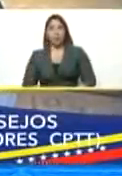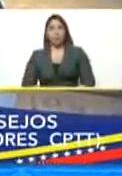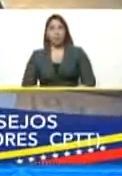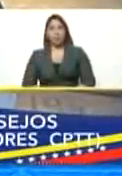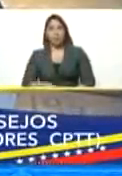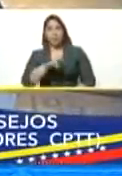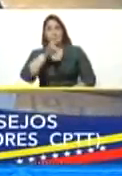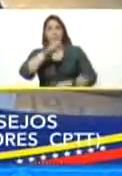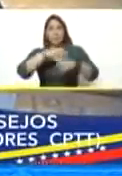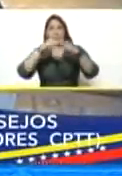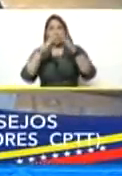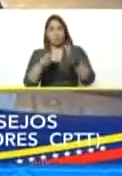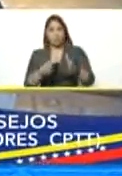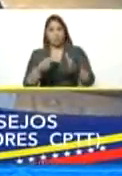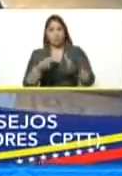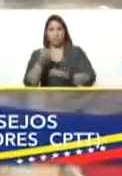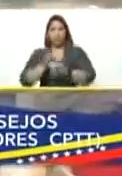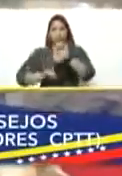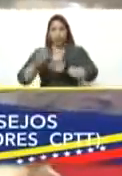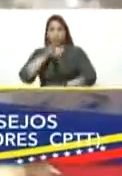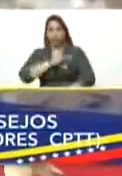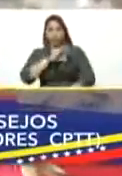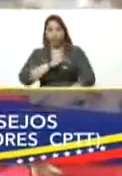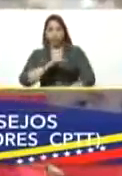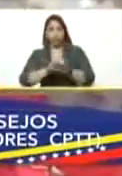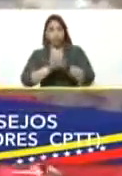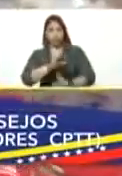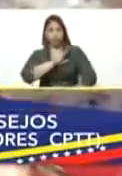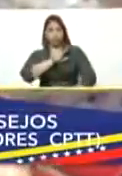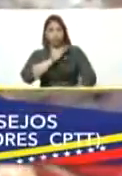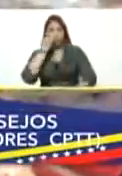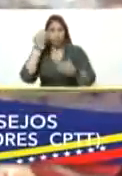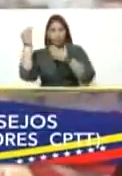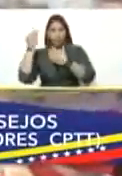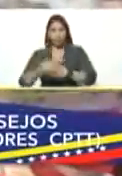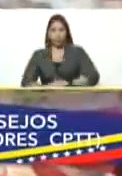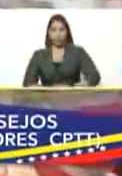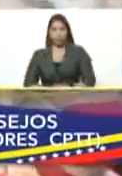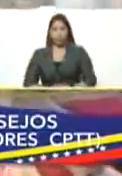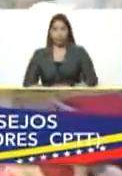viceministro de Previsión Social. Y amigo mío,